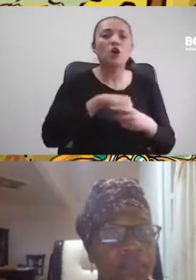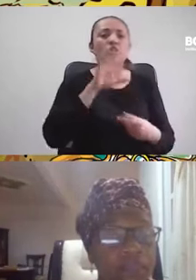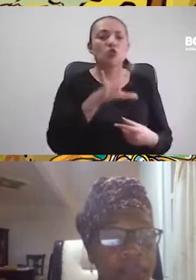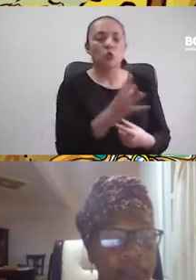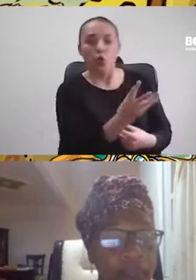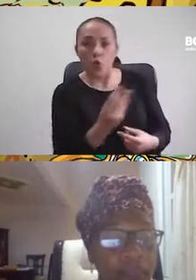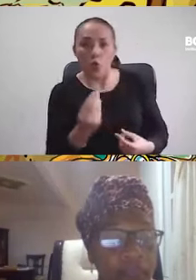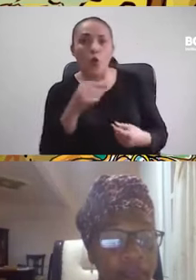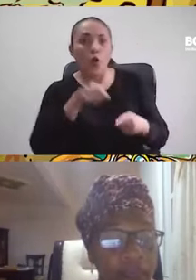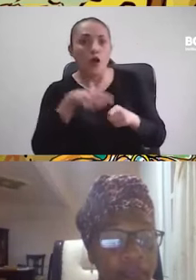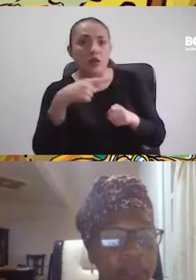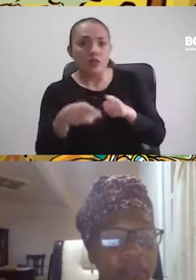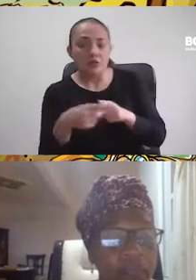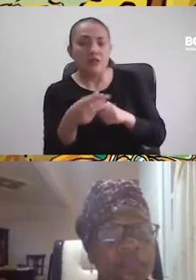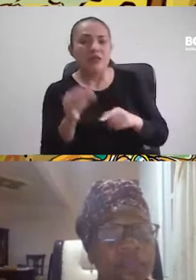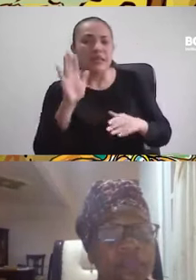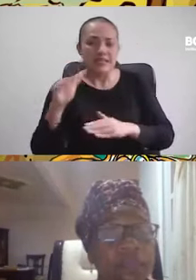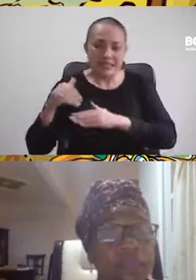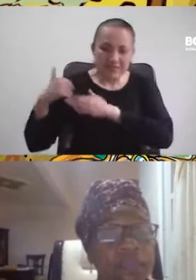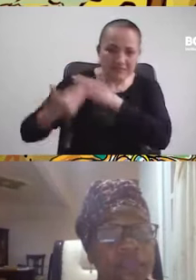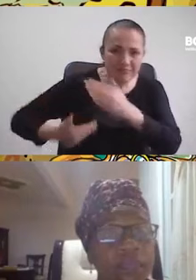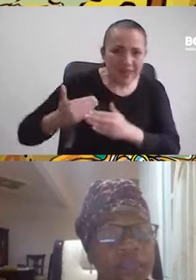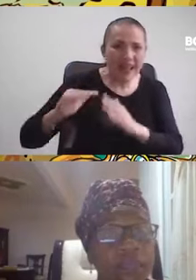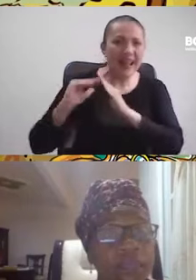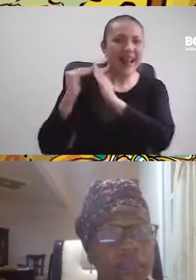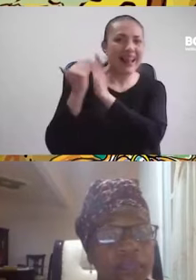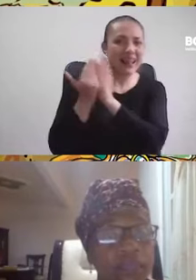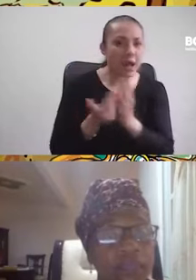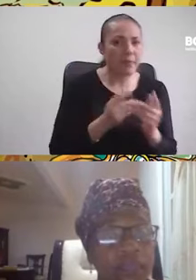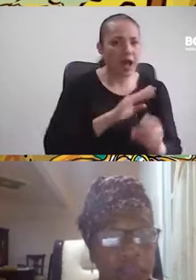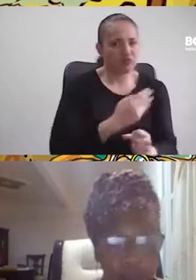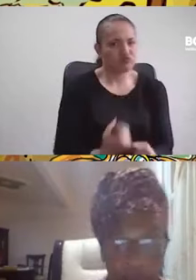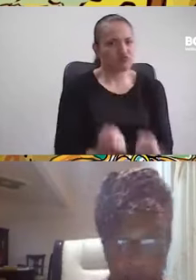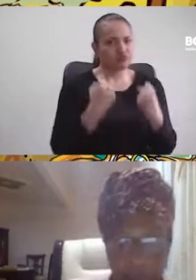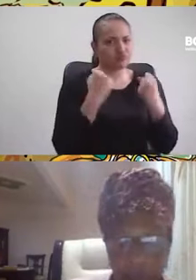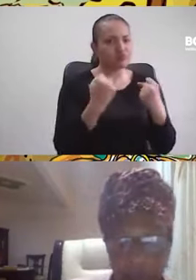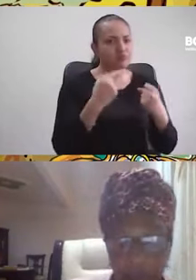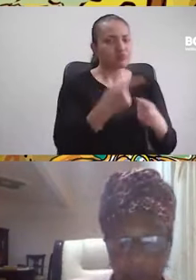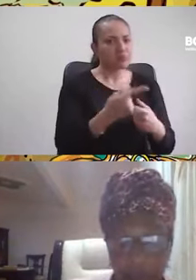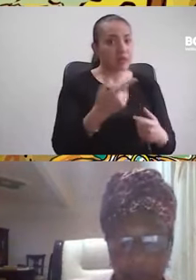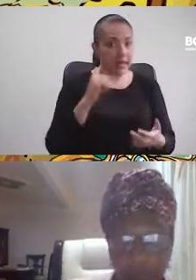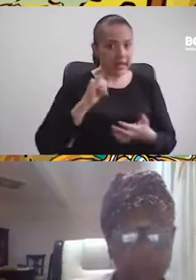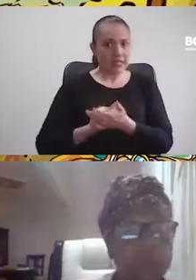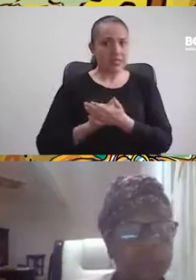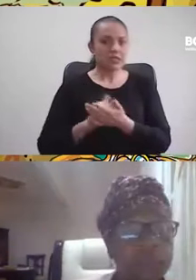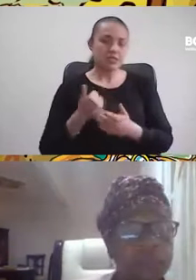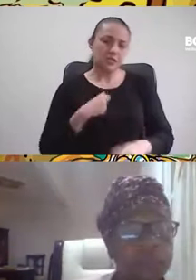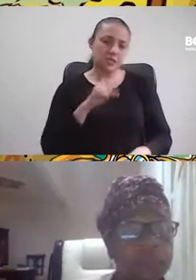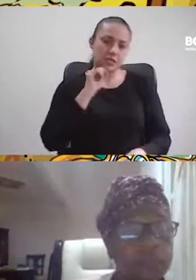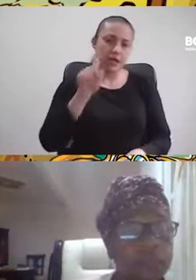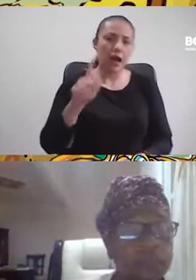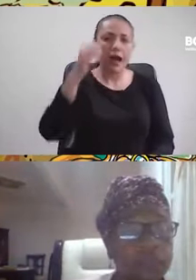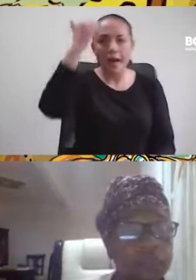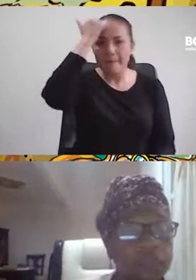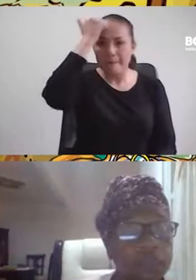de literatura para fortalecerlos? Es una pregunta que le hago a la